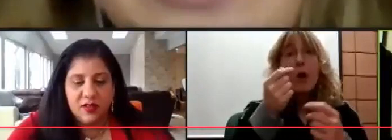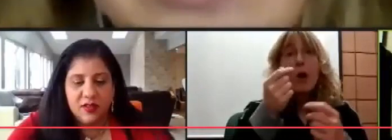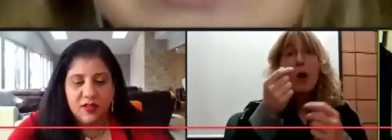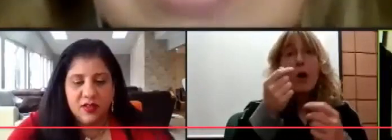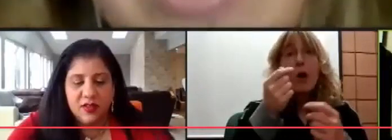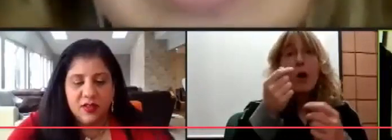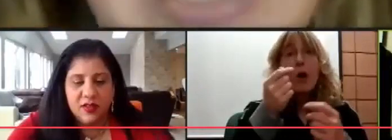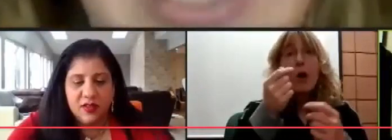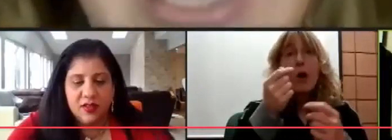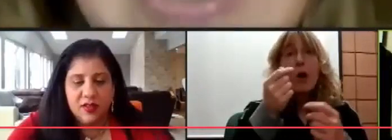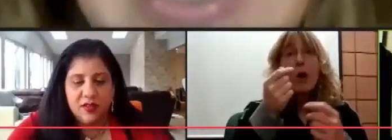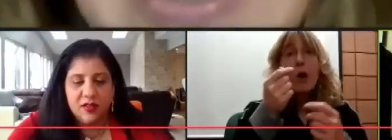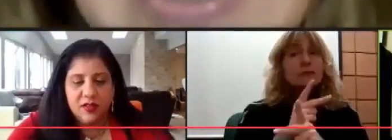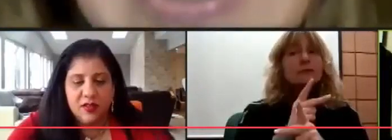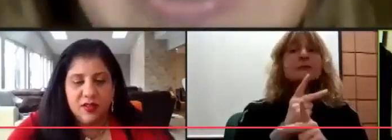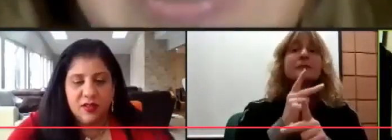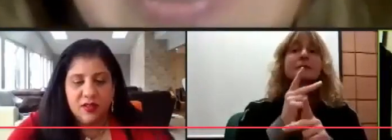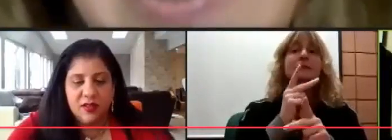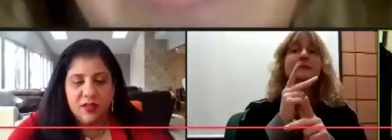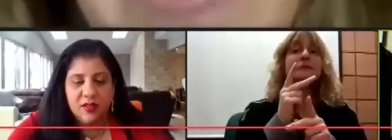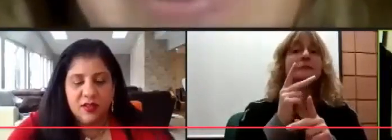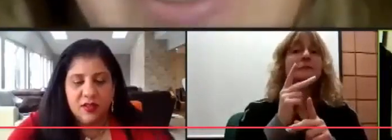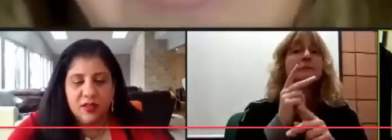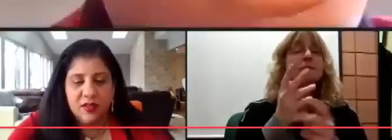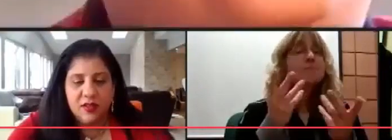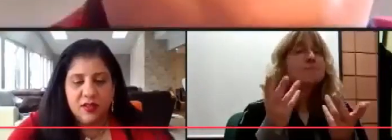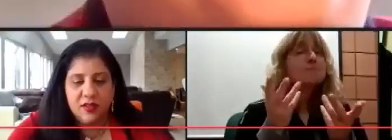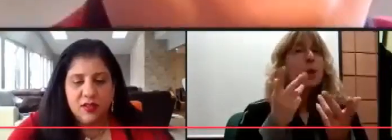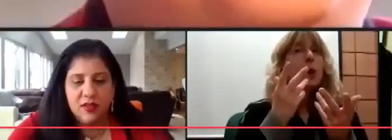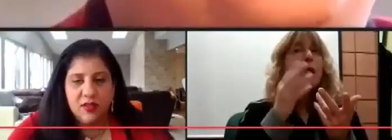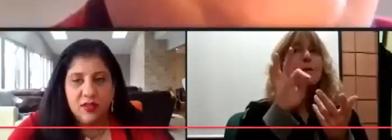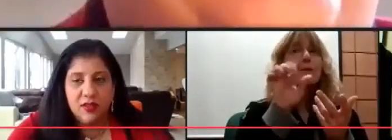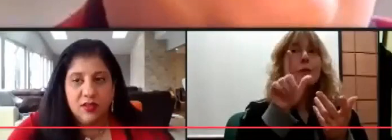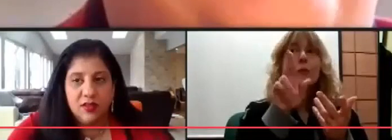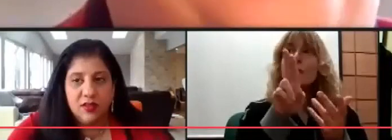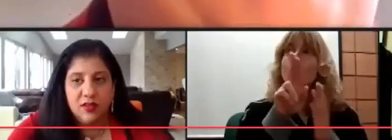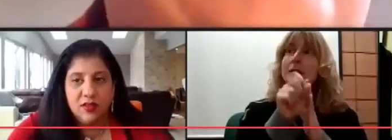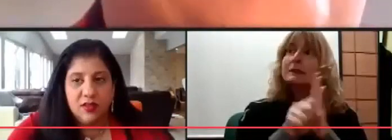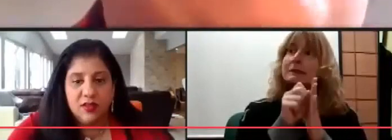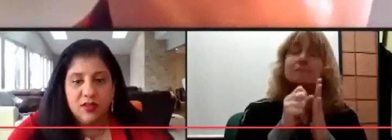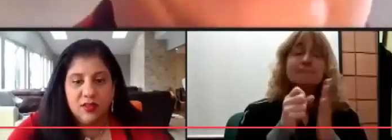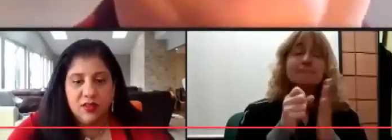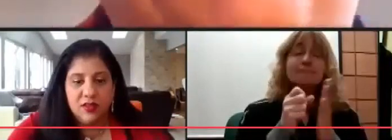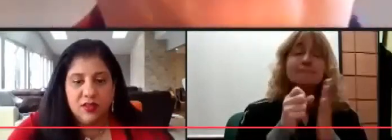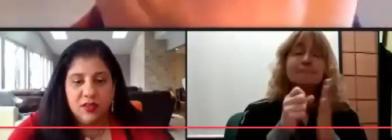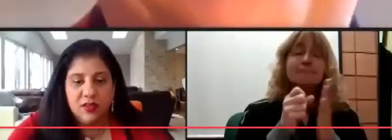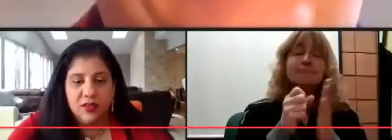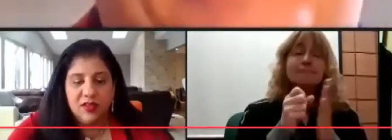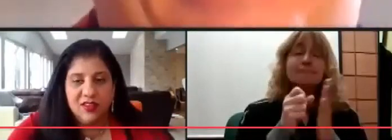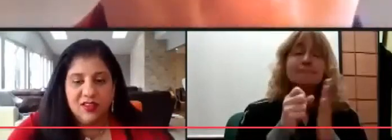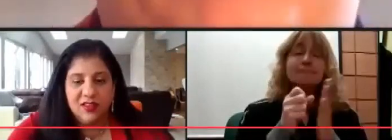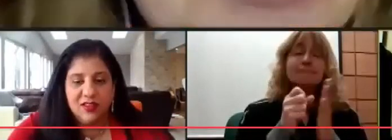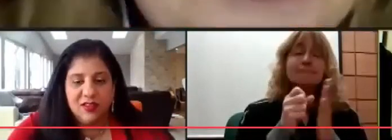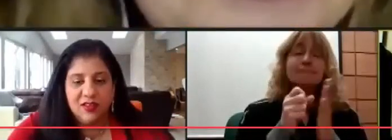la siguiente persona tengo una una más una más pregunta anticipadas la el